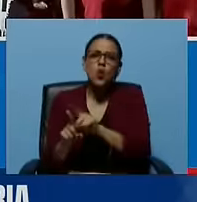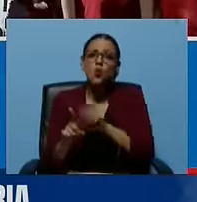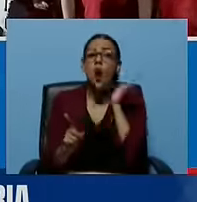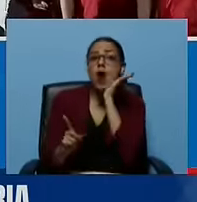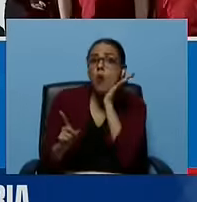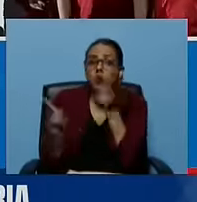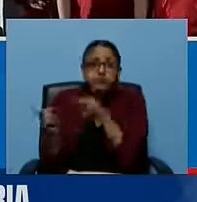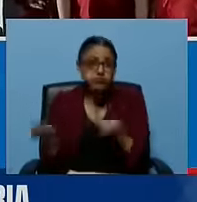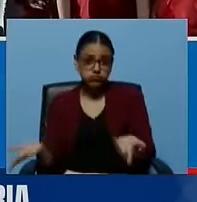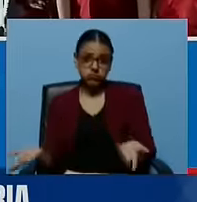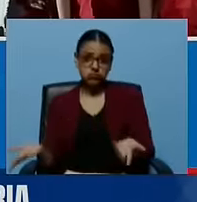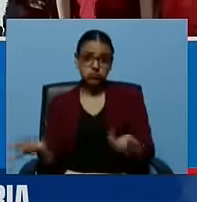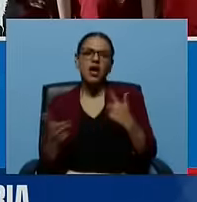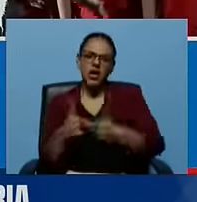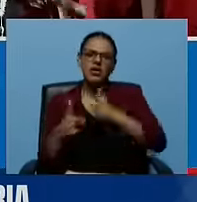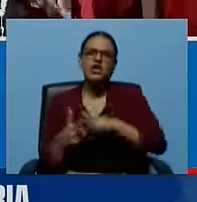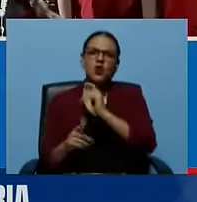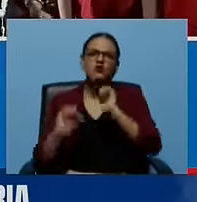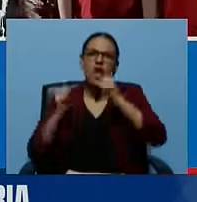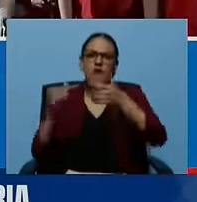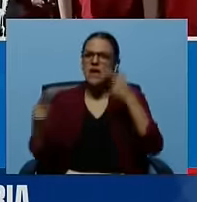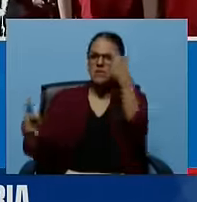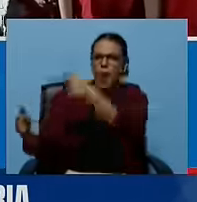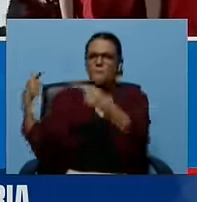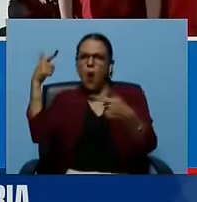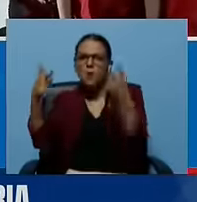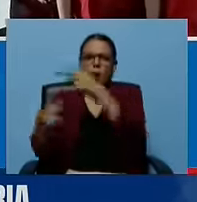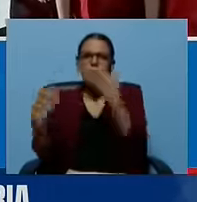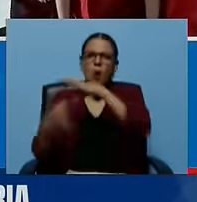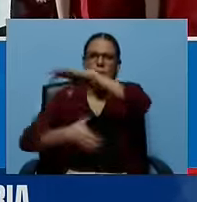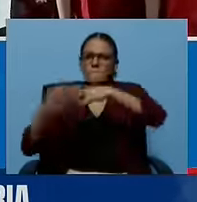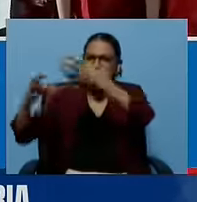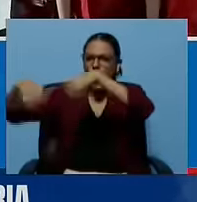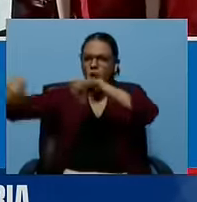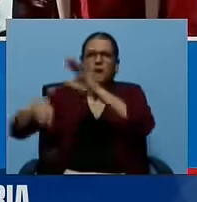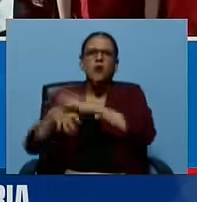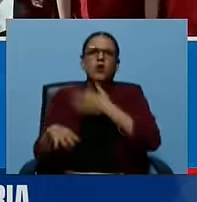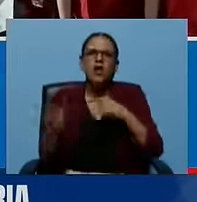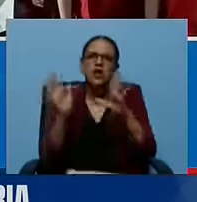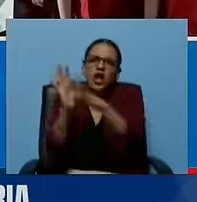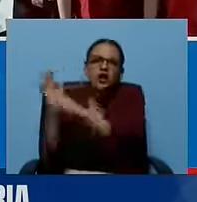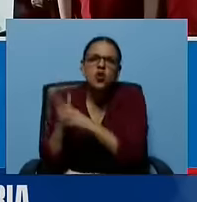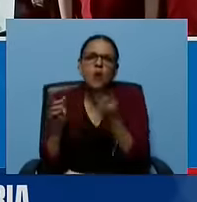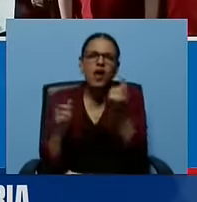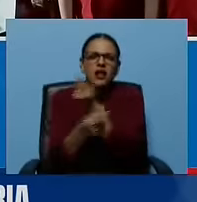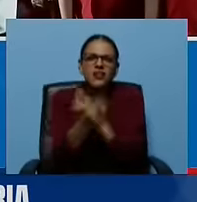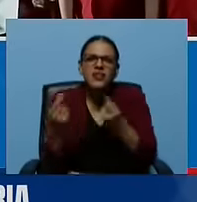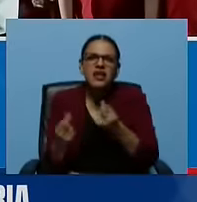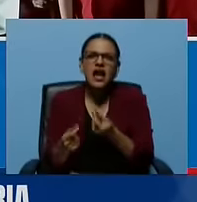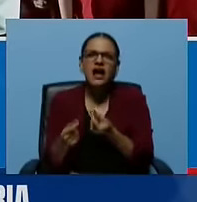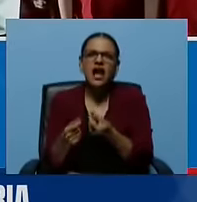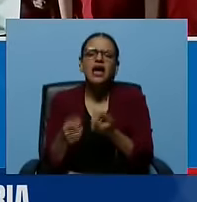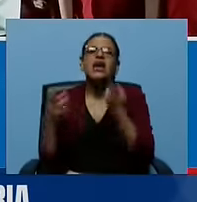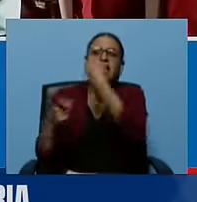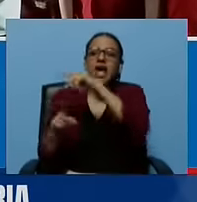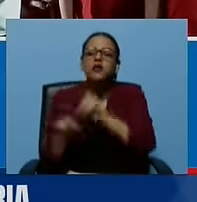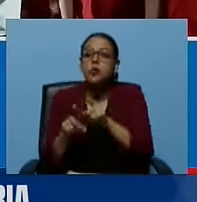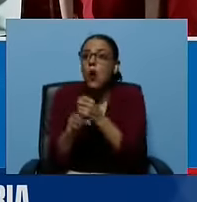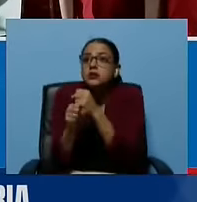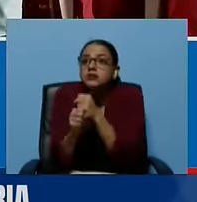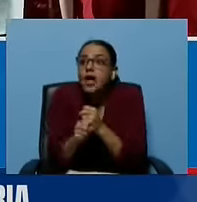Y entonces arrancó la guerra a cuchillo, porque le están quitando la plata que estaban